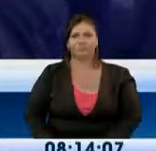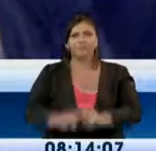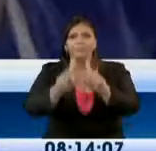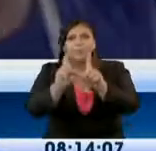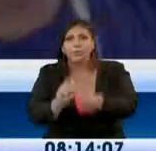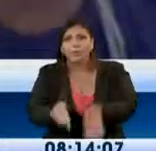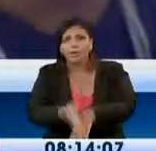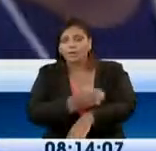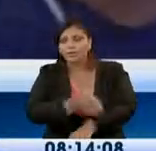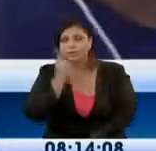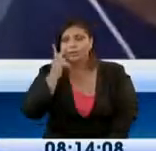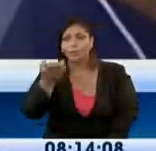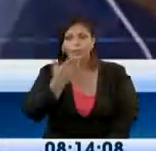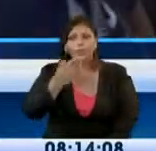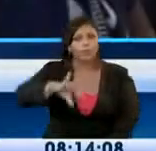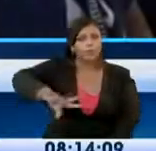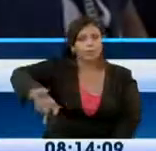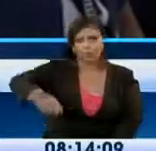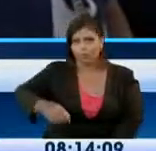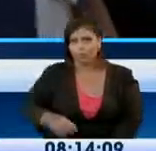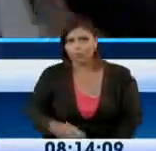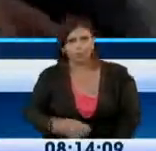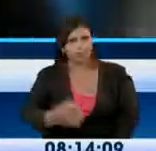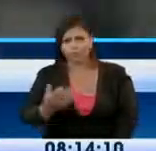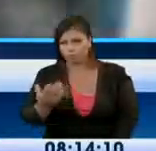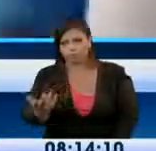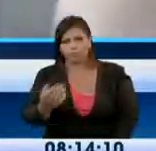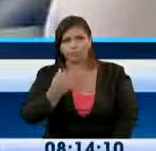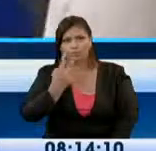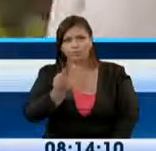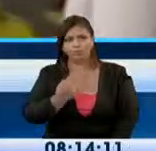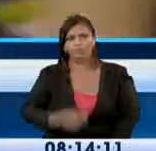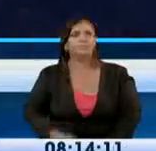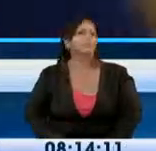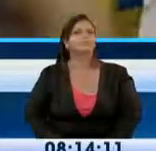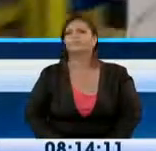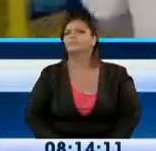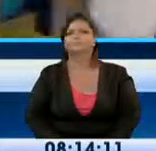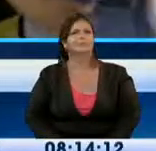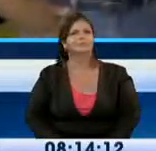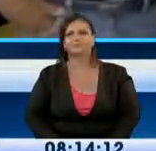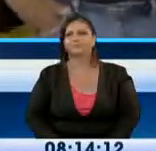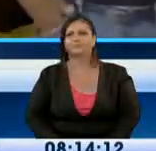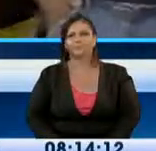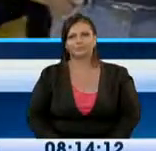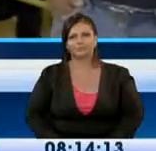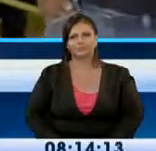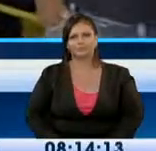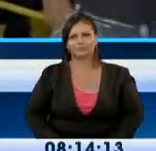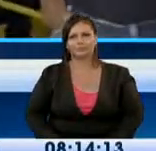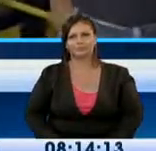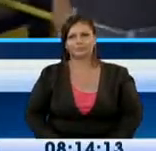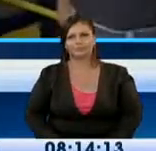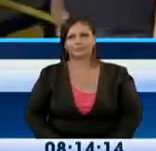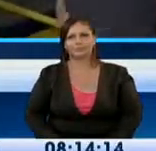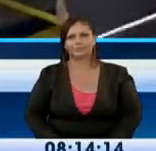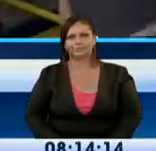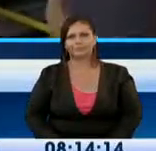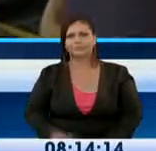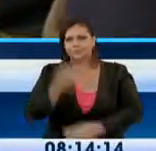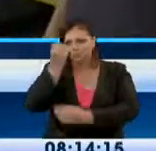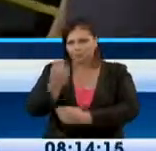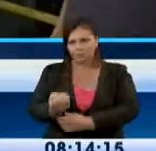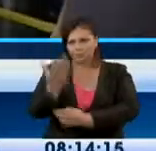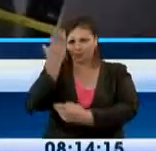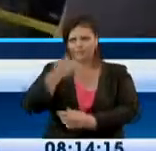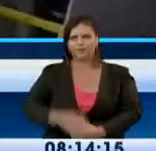No. Buenos días, ¿usted ha visto eso? No, tampoco. Ok, bueno, vamos a seguir conversando acá con el caballero. Buenos días. Estamos hablando acerca de las